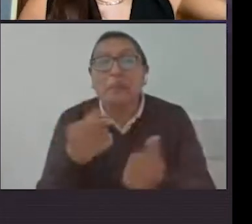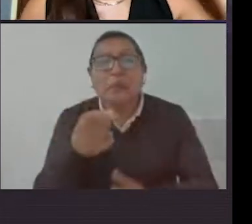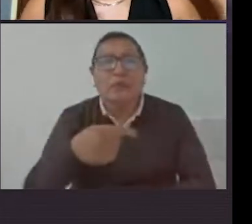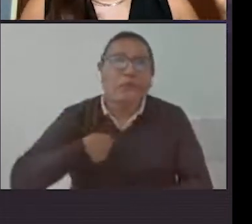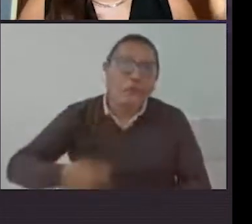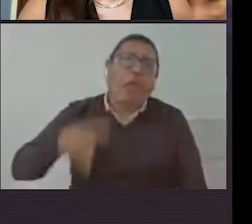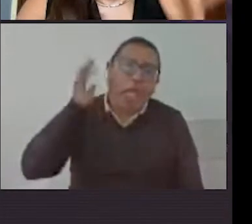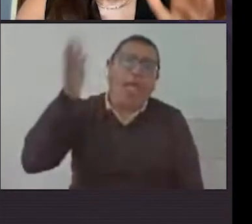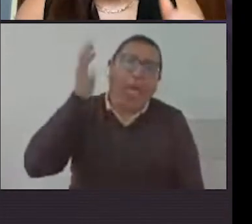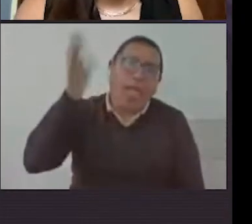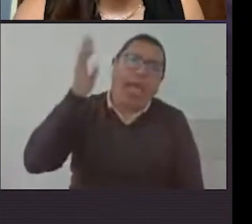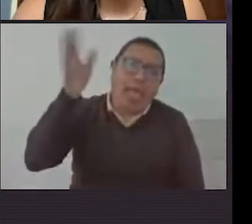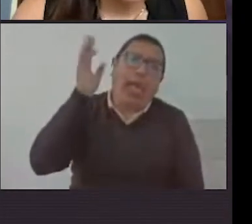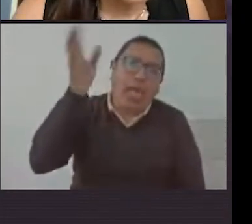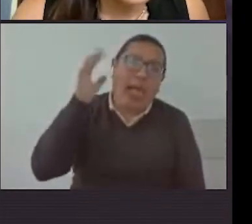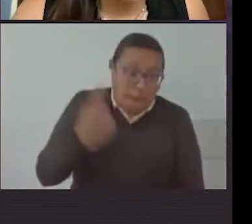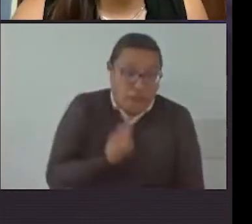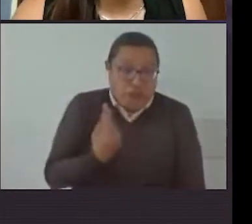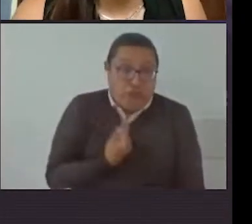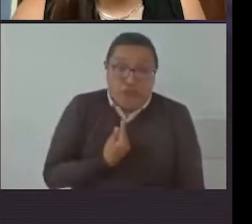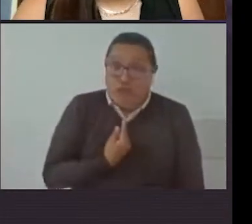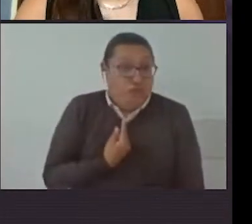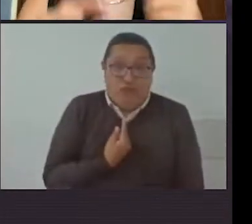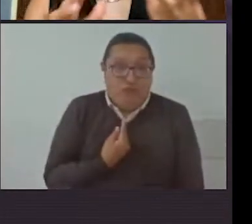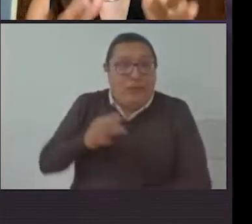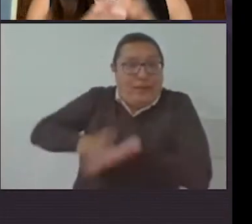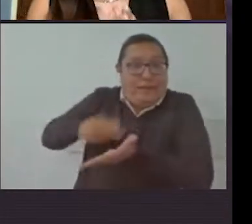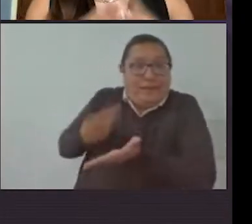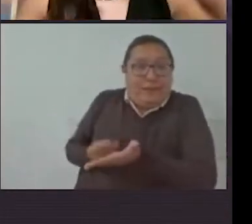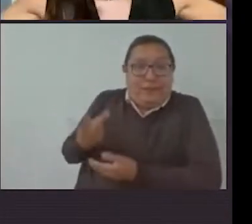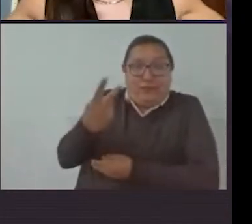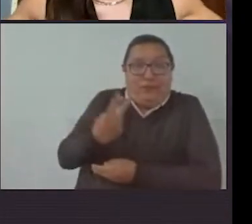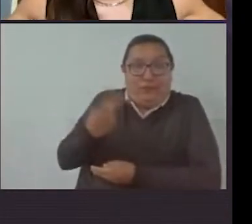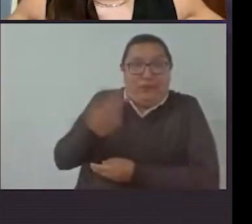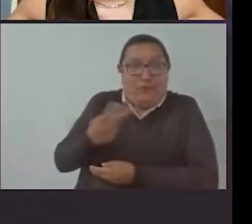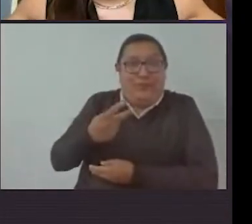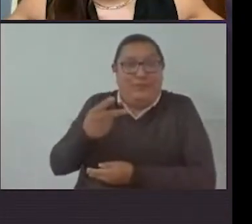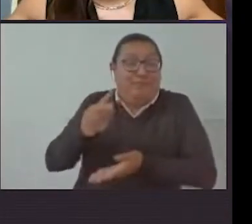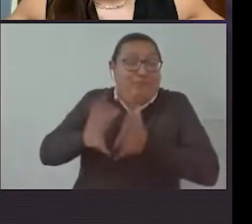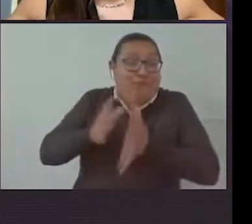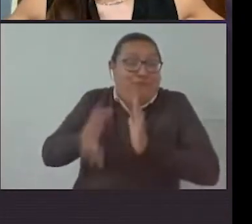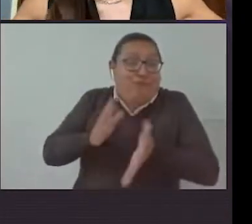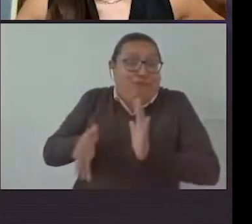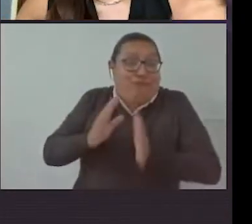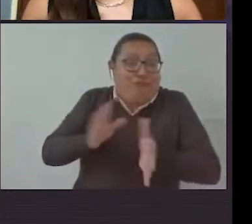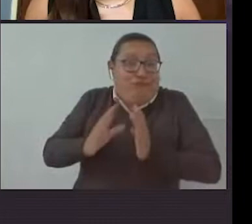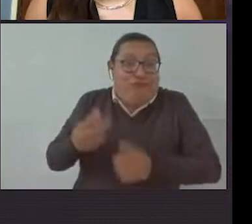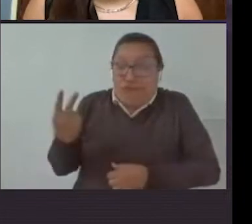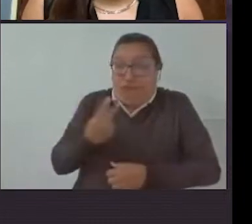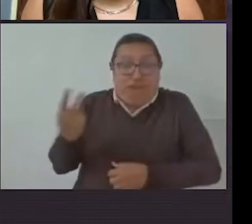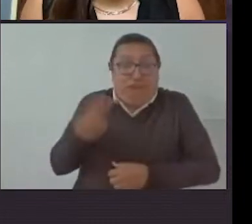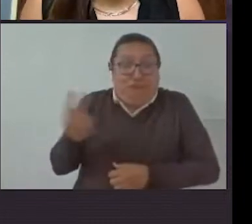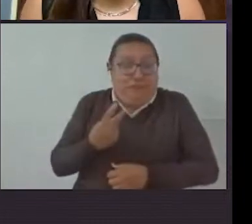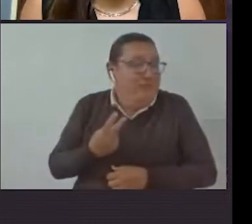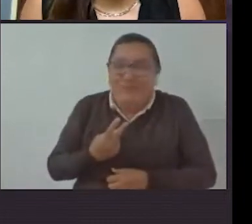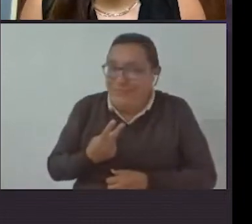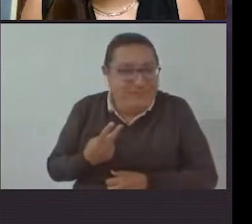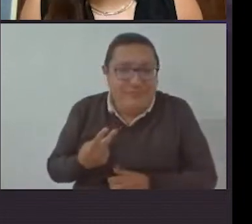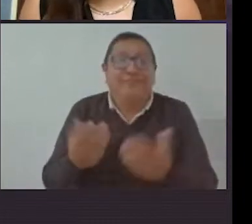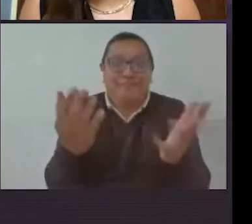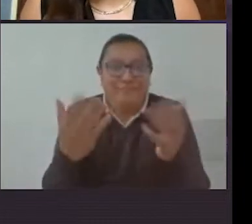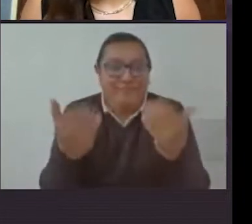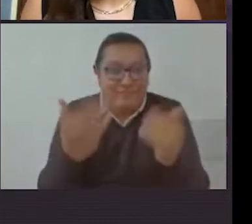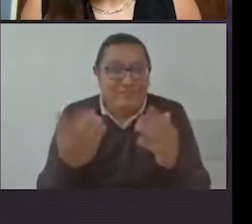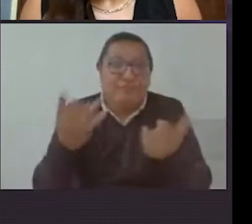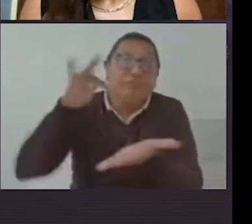más hablando. Yo aquí junto con el intérprete nada más hablando solos y no vamos a tener ninguna interacción